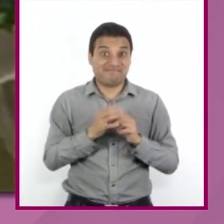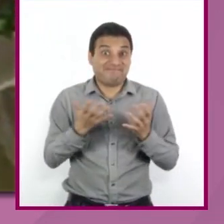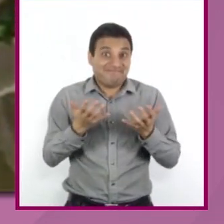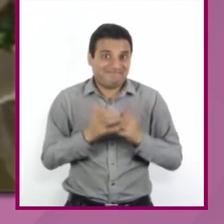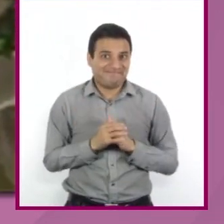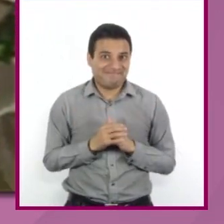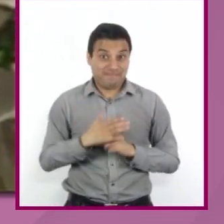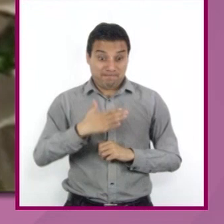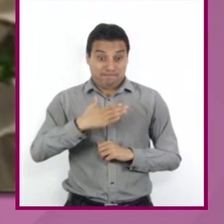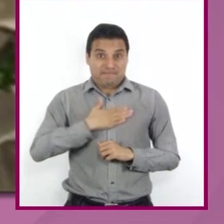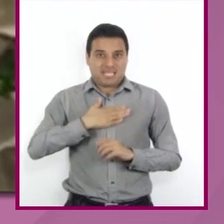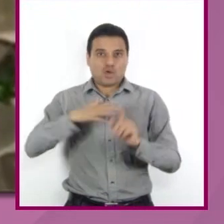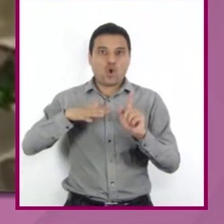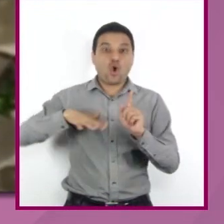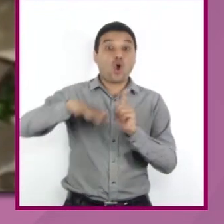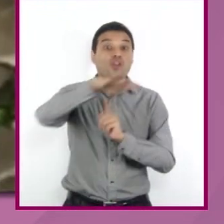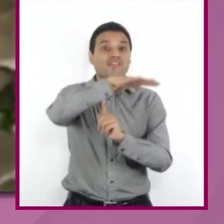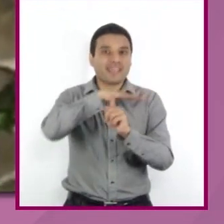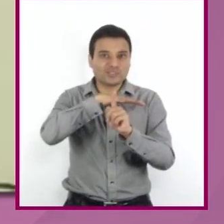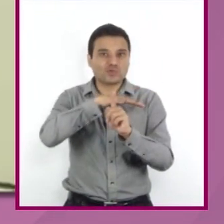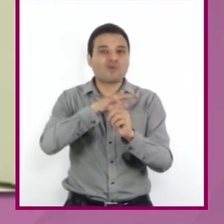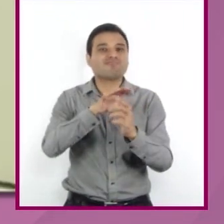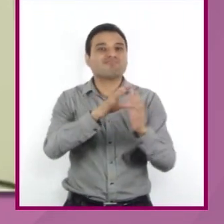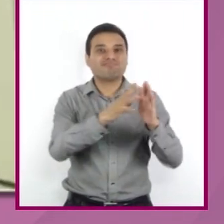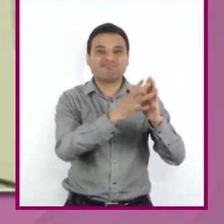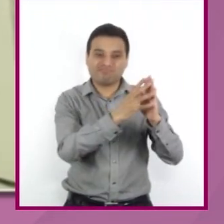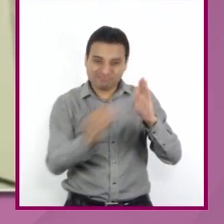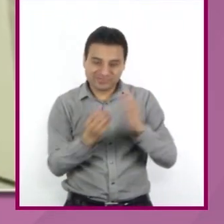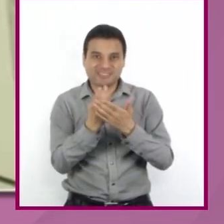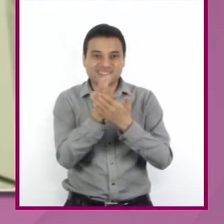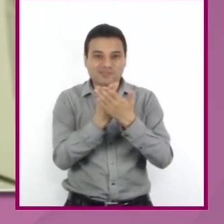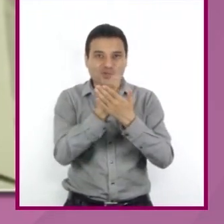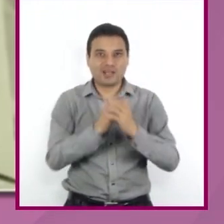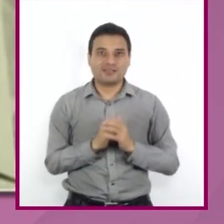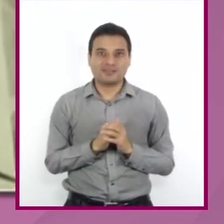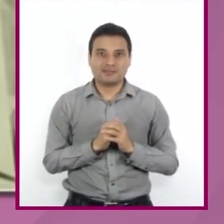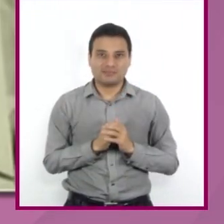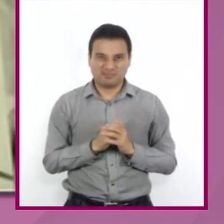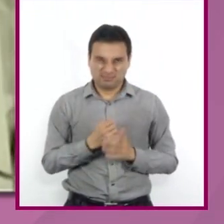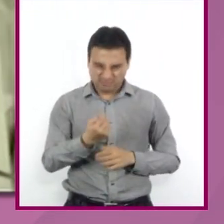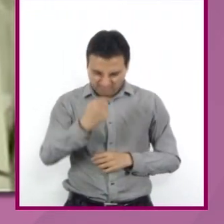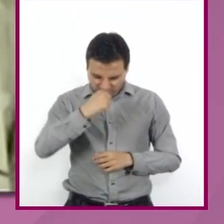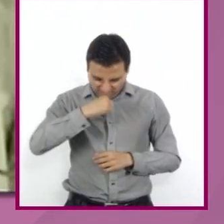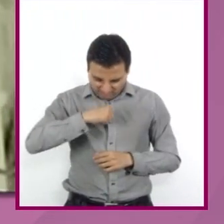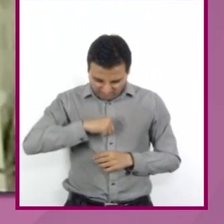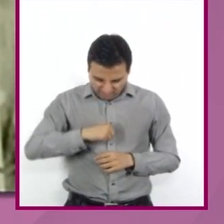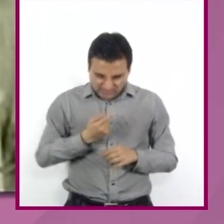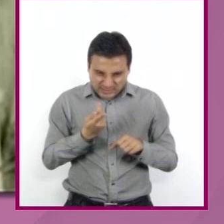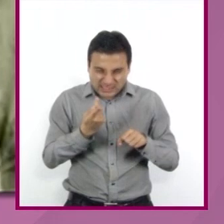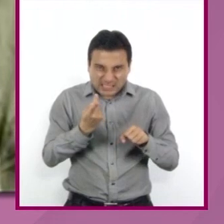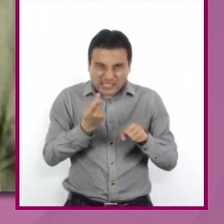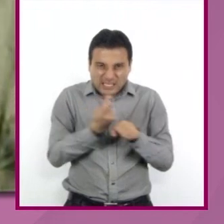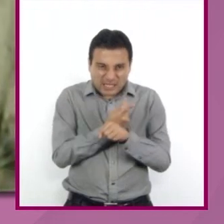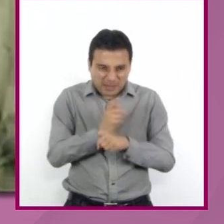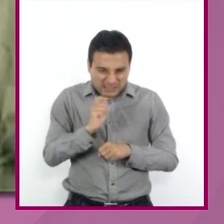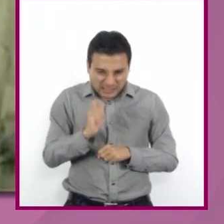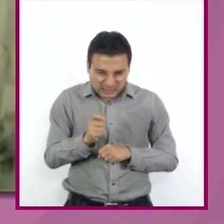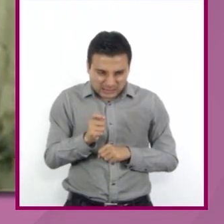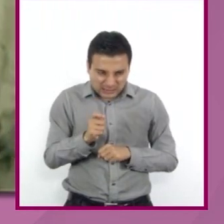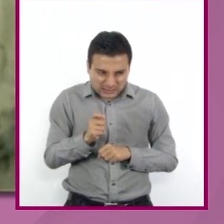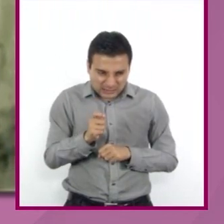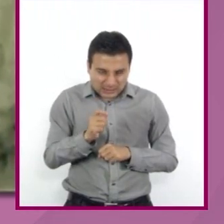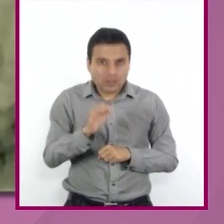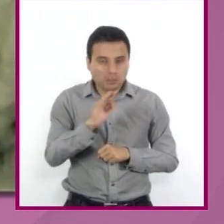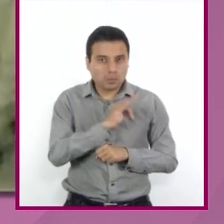nuestro contexto y de entender lo que nos está pasando o no entender, pero